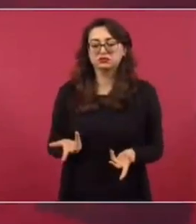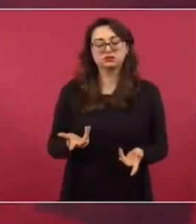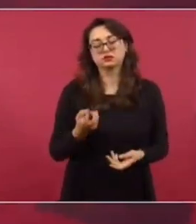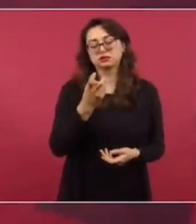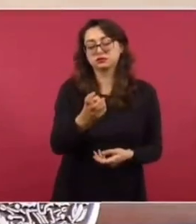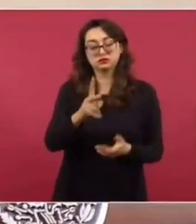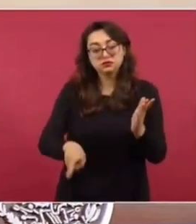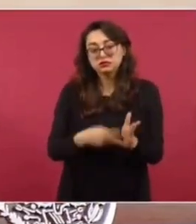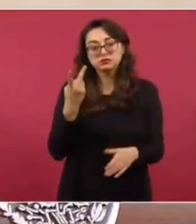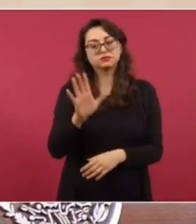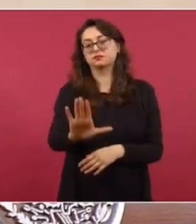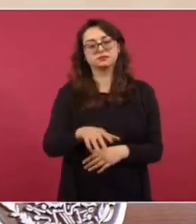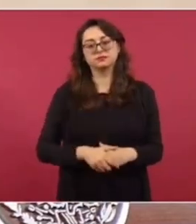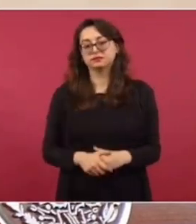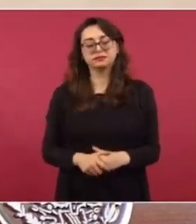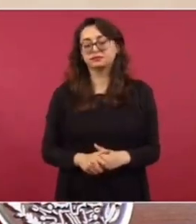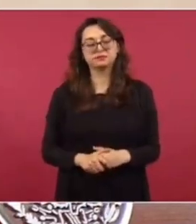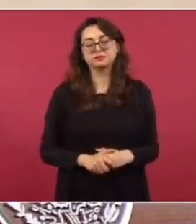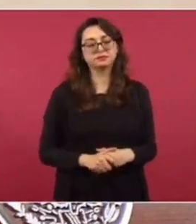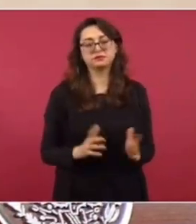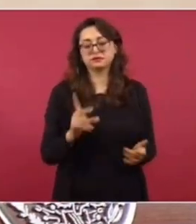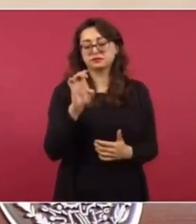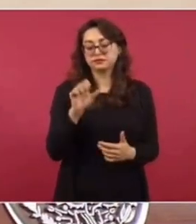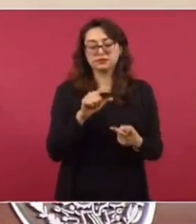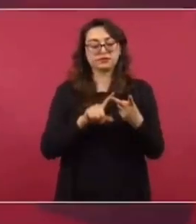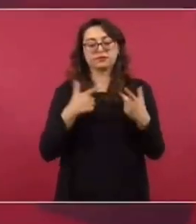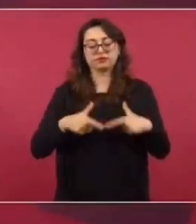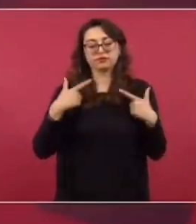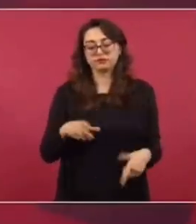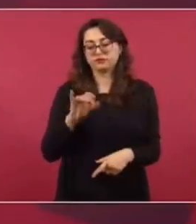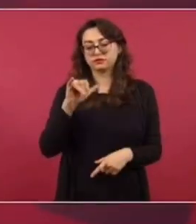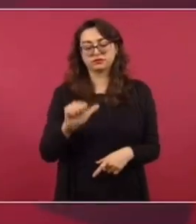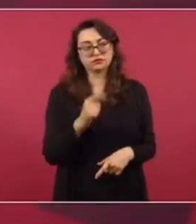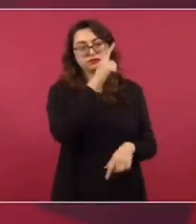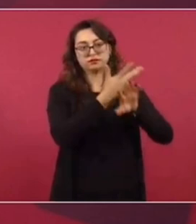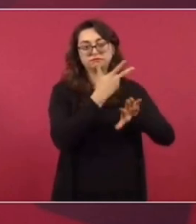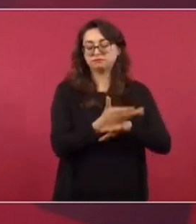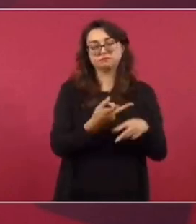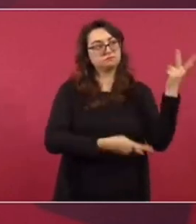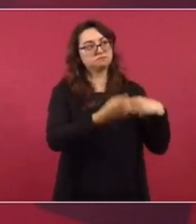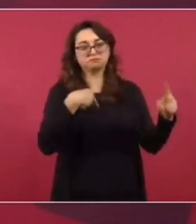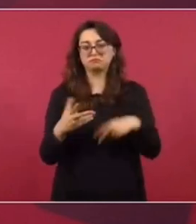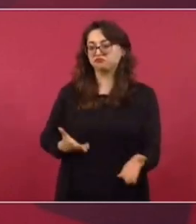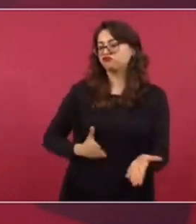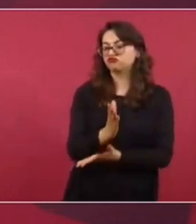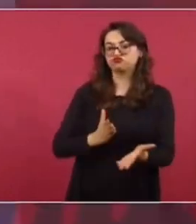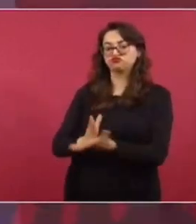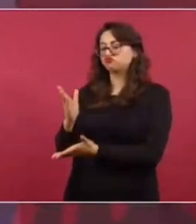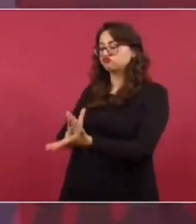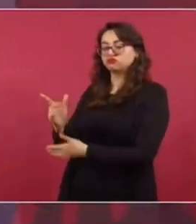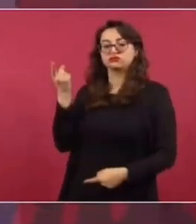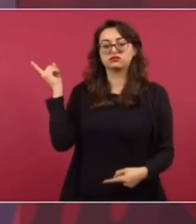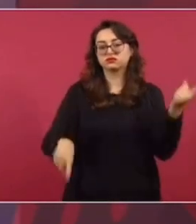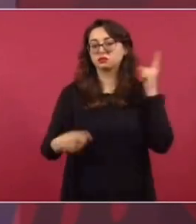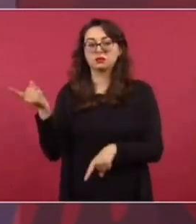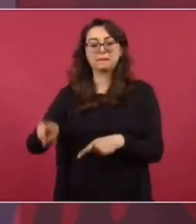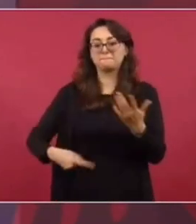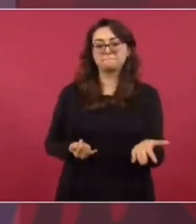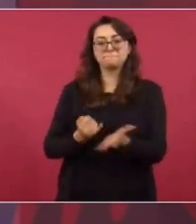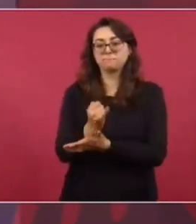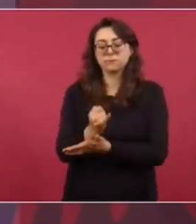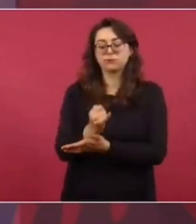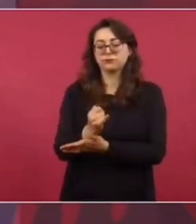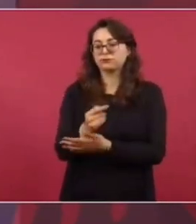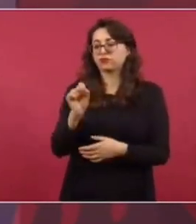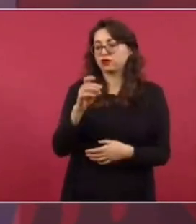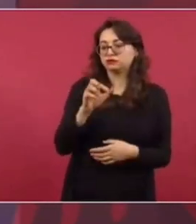que la DEA o la CIA o cualquier agencia del gobierno de Estados Unidos decida sobre lo que va a hacer la